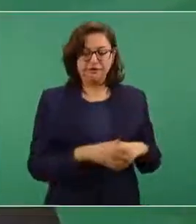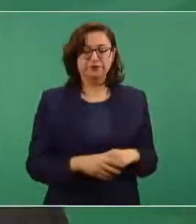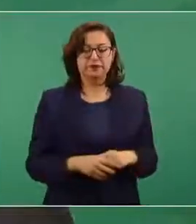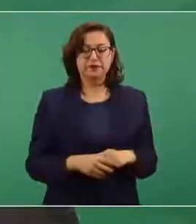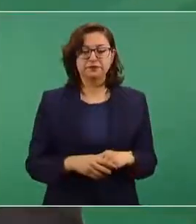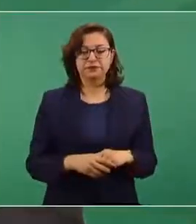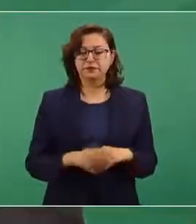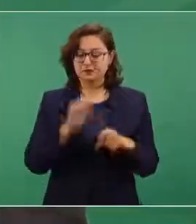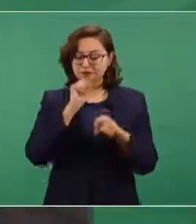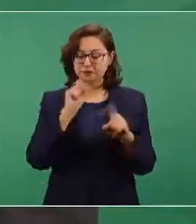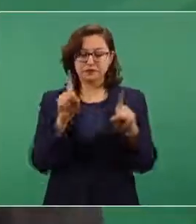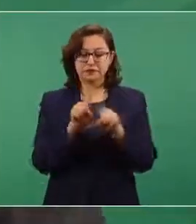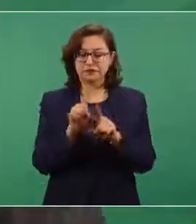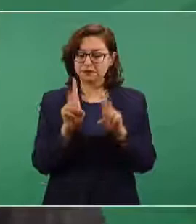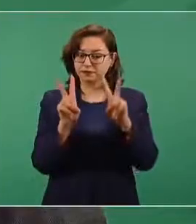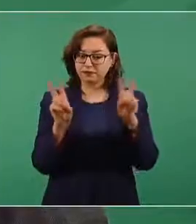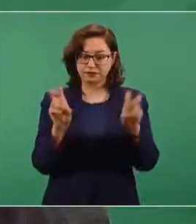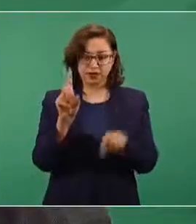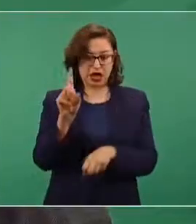con el agua,